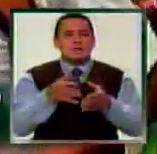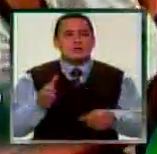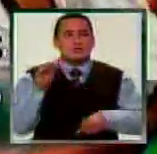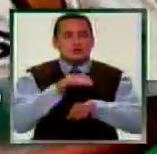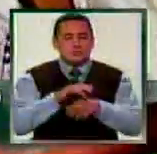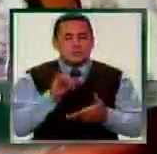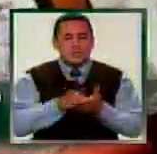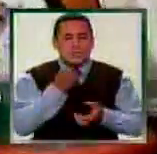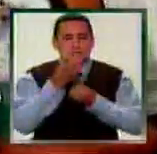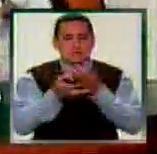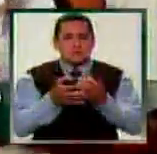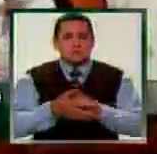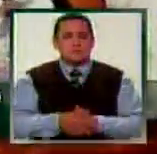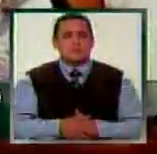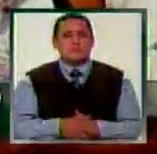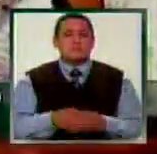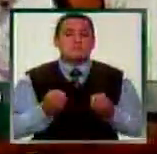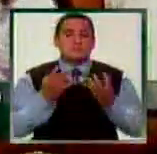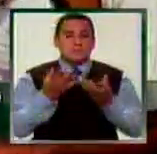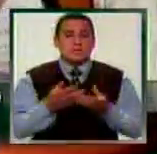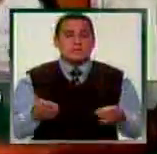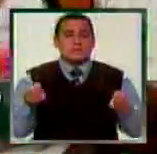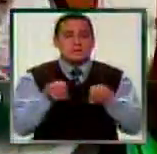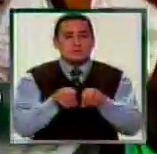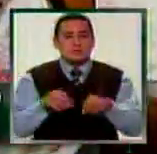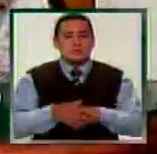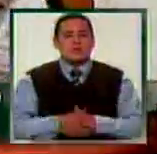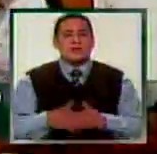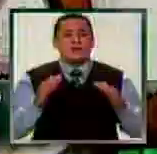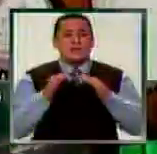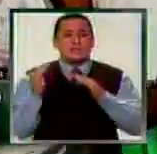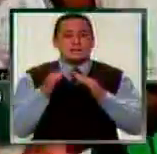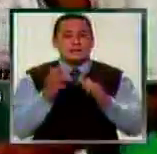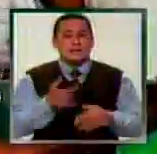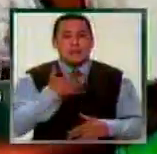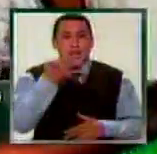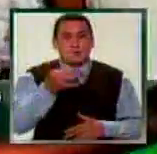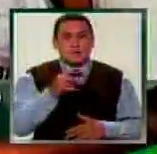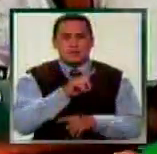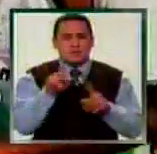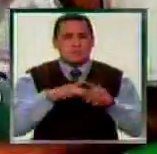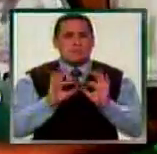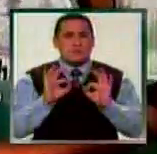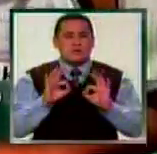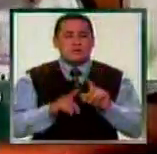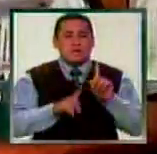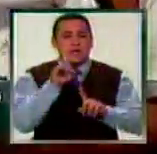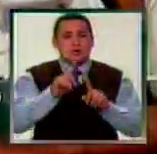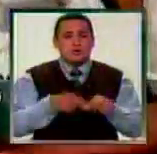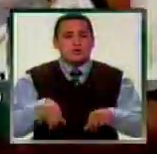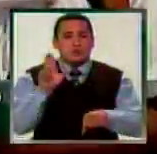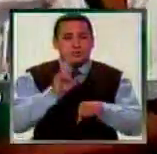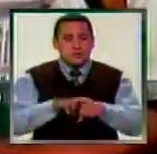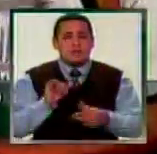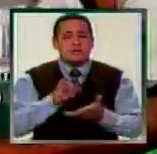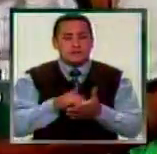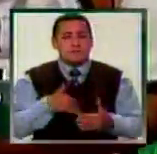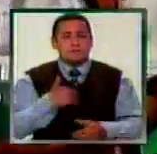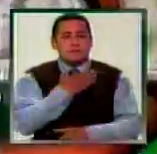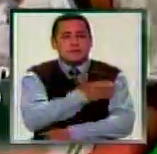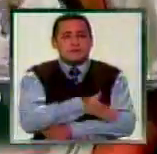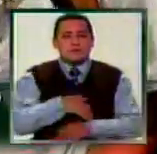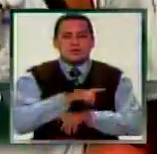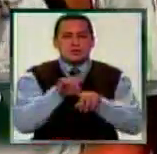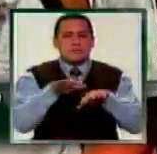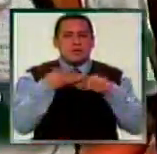que te han dicho? La instalación a las casas, que no, la verdad no es un peligro, es algo normal, a la vez que es beneficioso y no